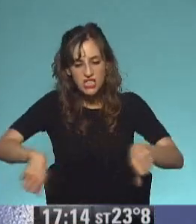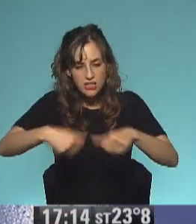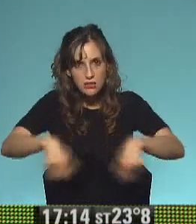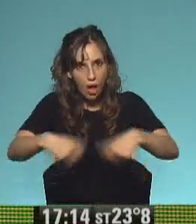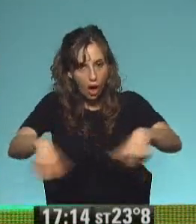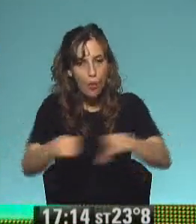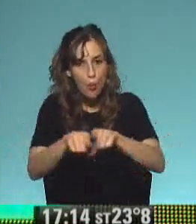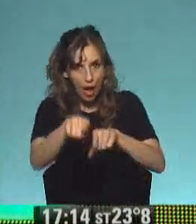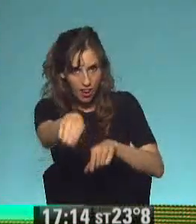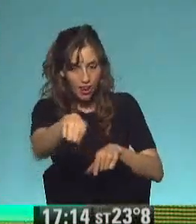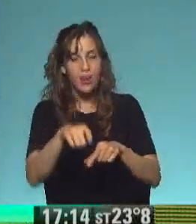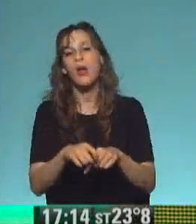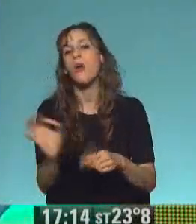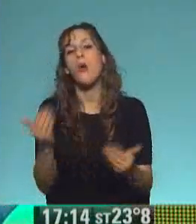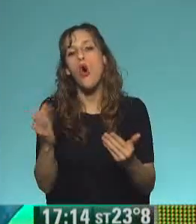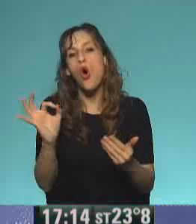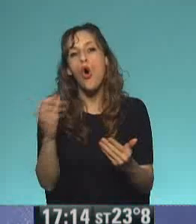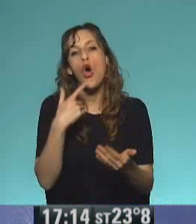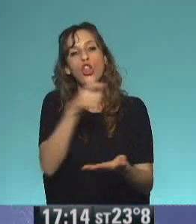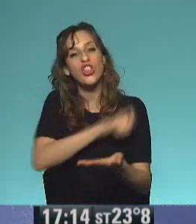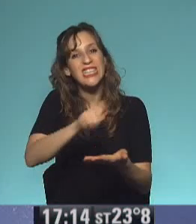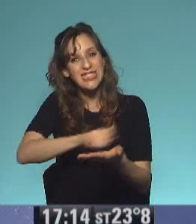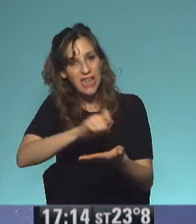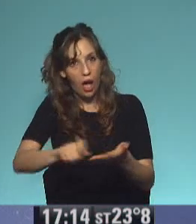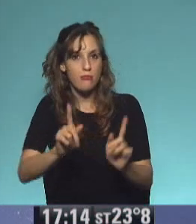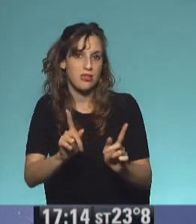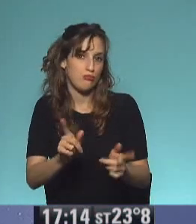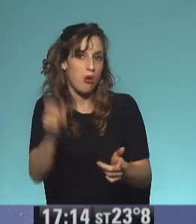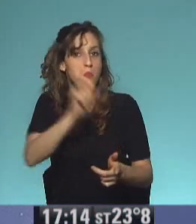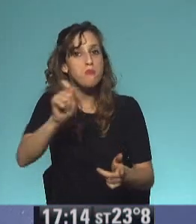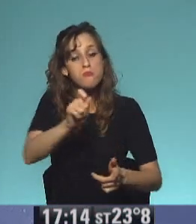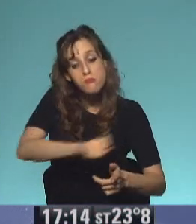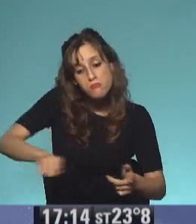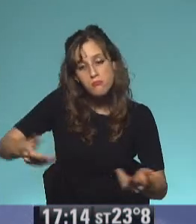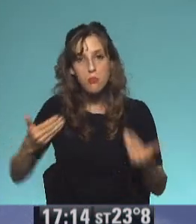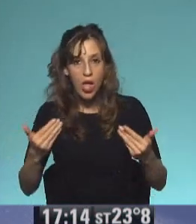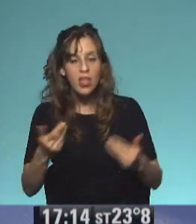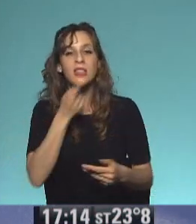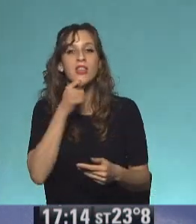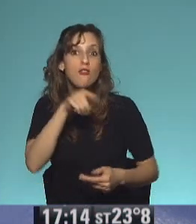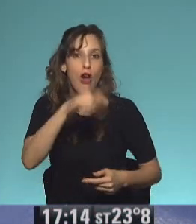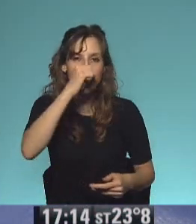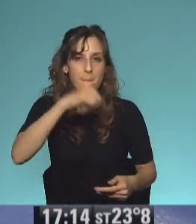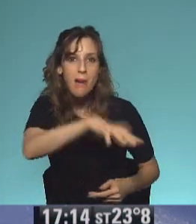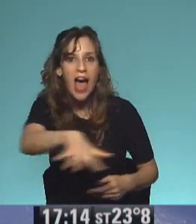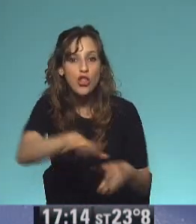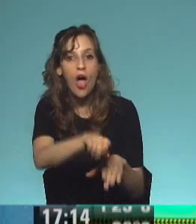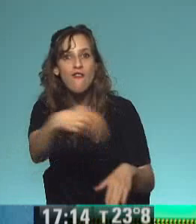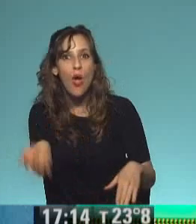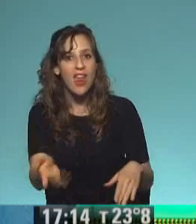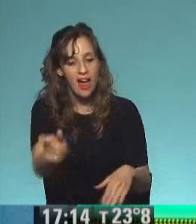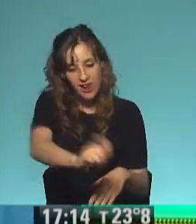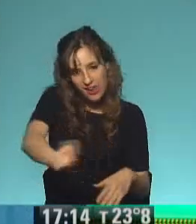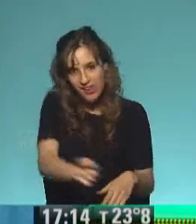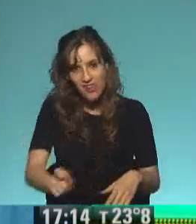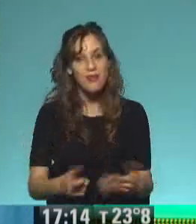podemos armar con tiza, no me maten. No, a lo mejor alguien tiene en un patio. Después con agua se saca. Si tengo